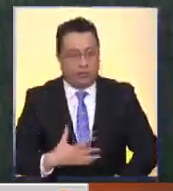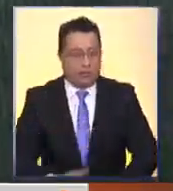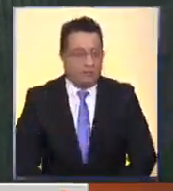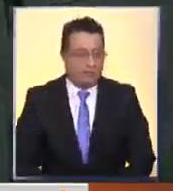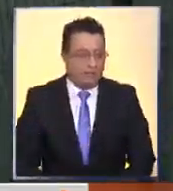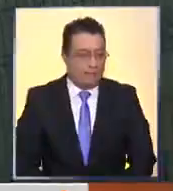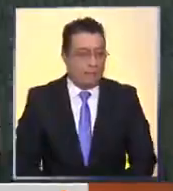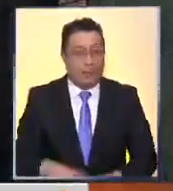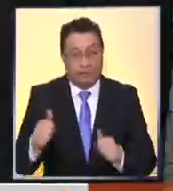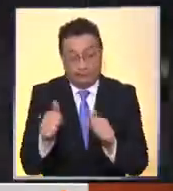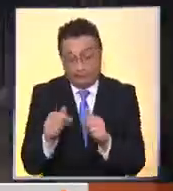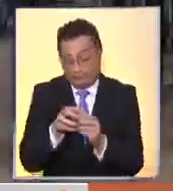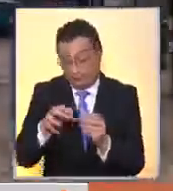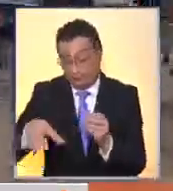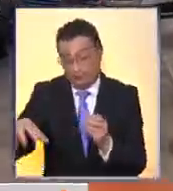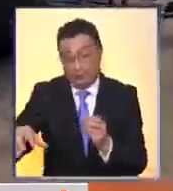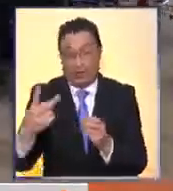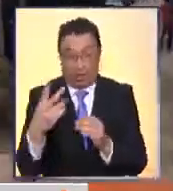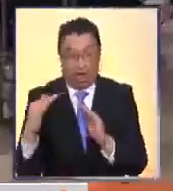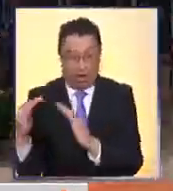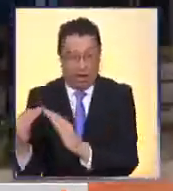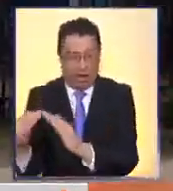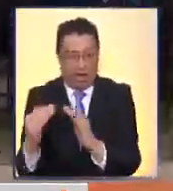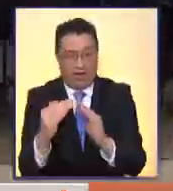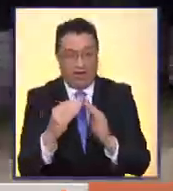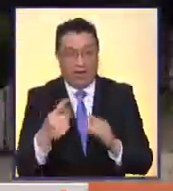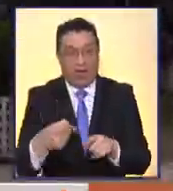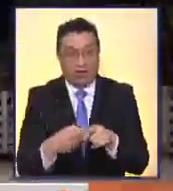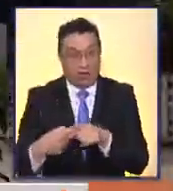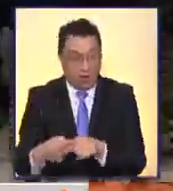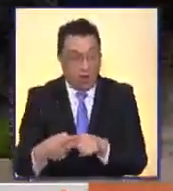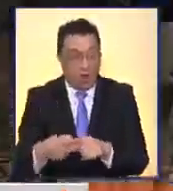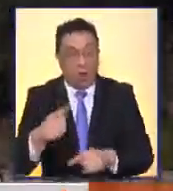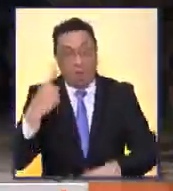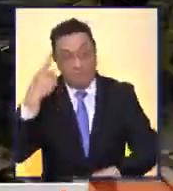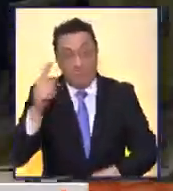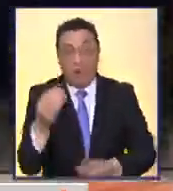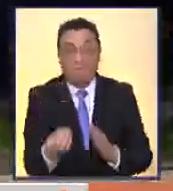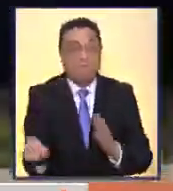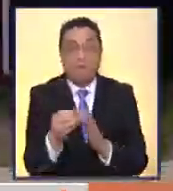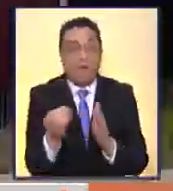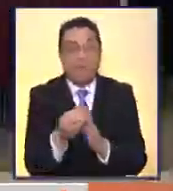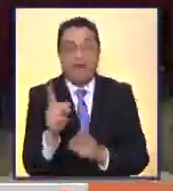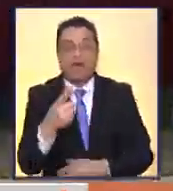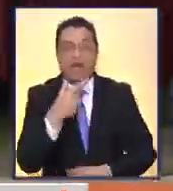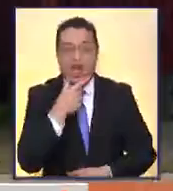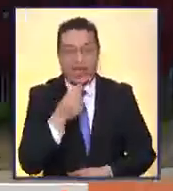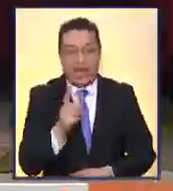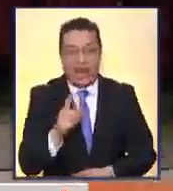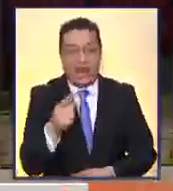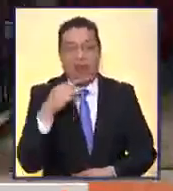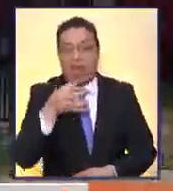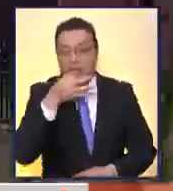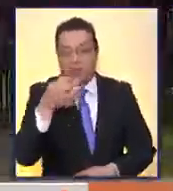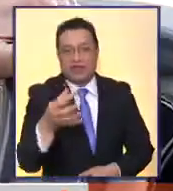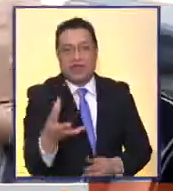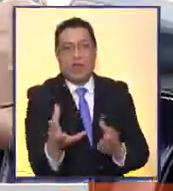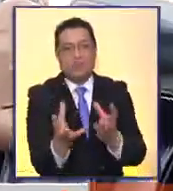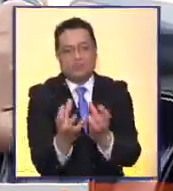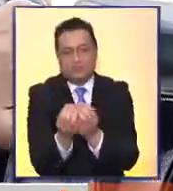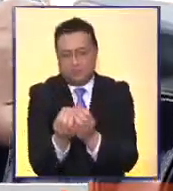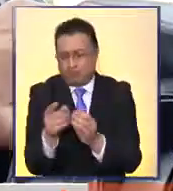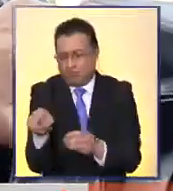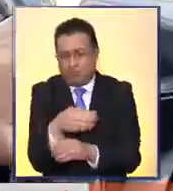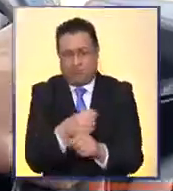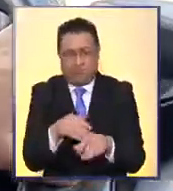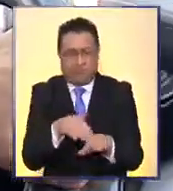Alrededor hay al menos dos poblaciones, viviendas sociales, por eso no quieren más y apuntan a la densidad poblacional del sector. Ah, no